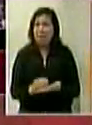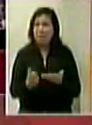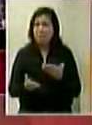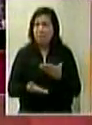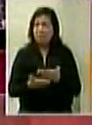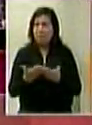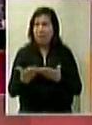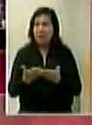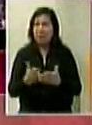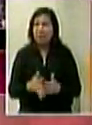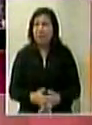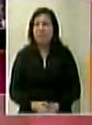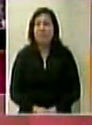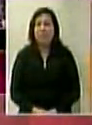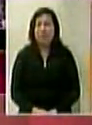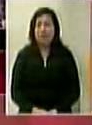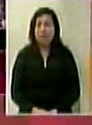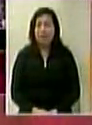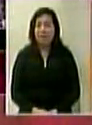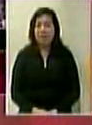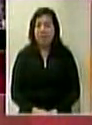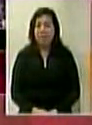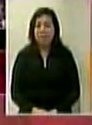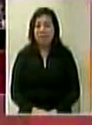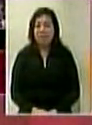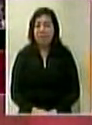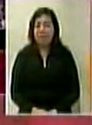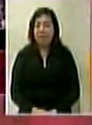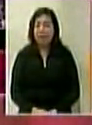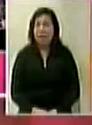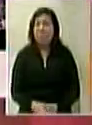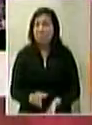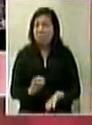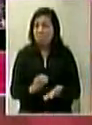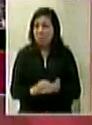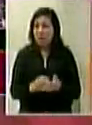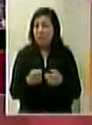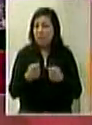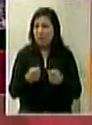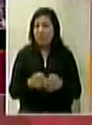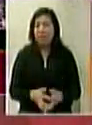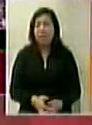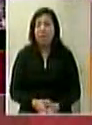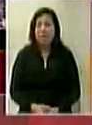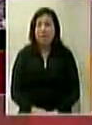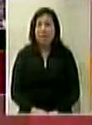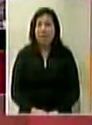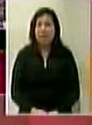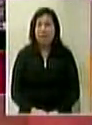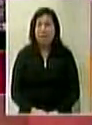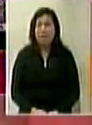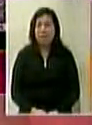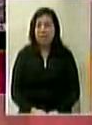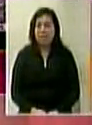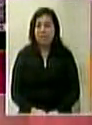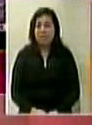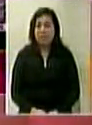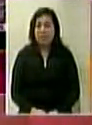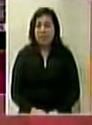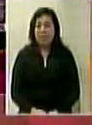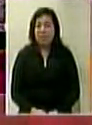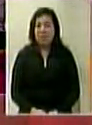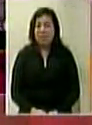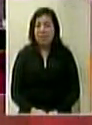control. Y por eso mismo nosotros exigimos al INPE que se reafirme el